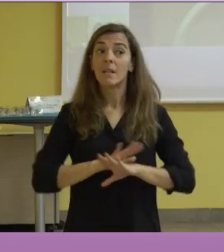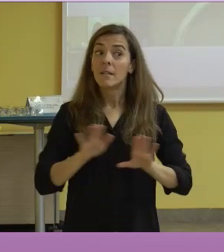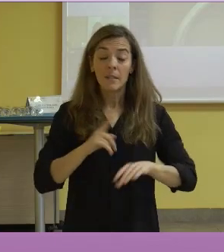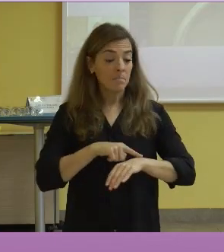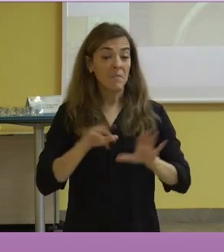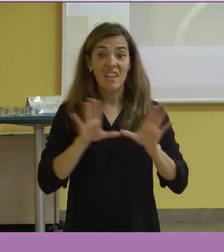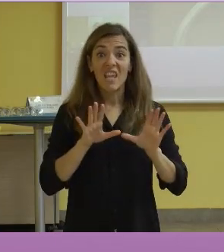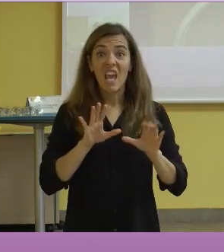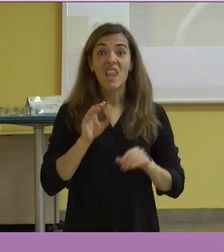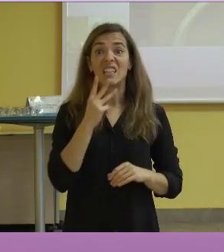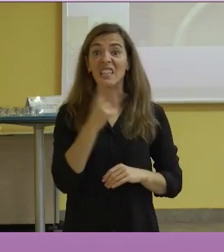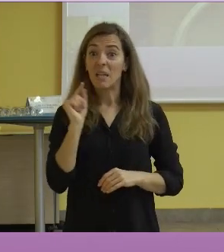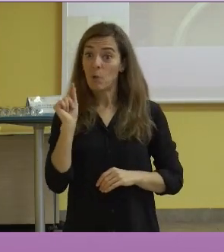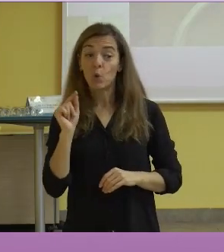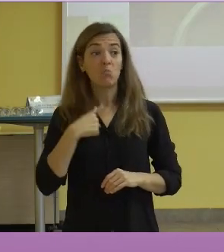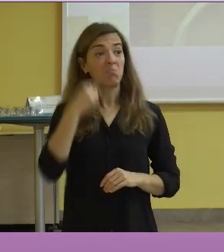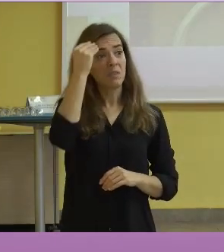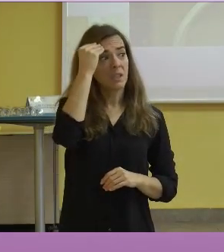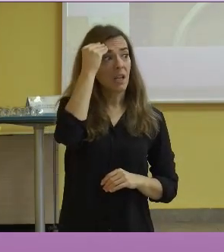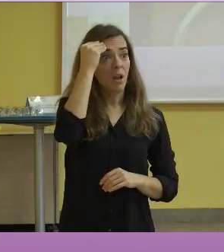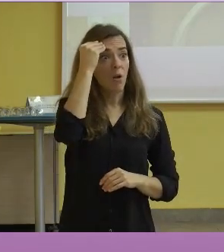las 10:33, creo que tenemos